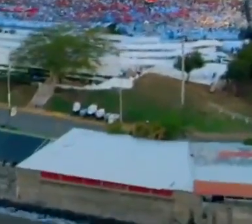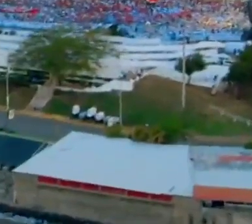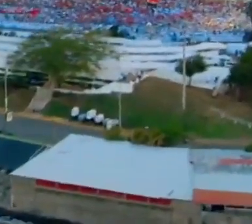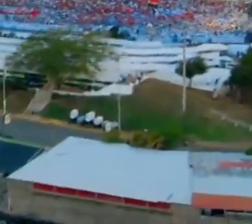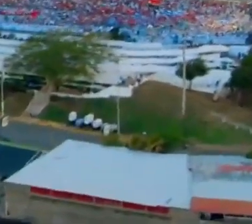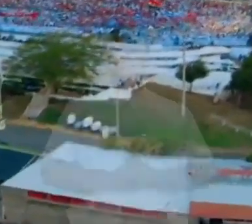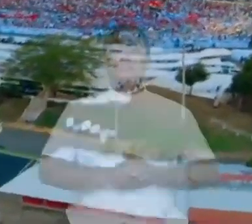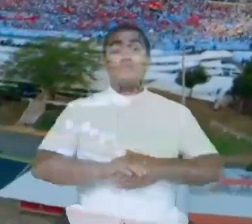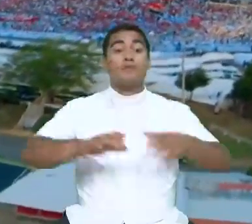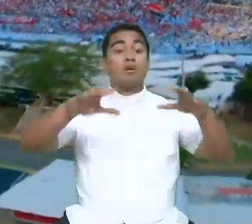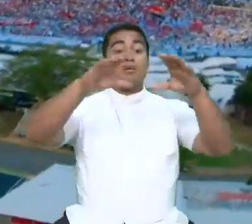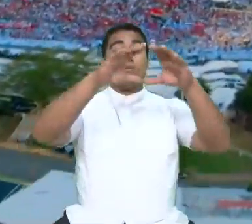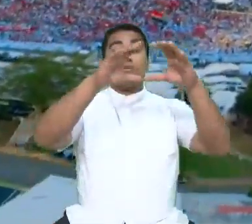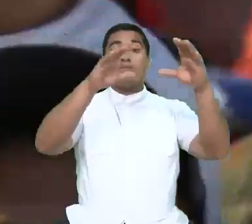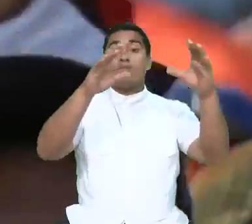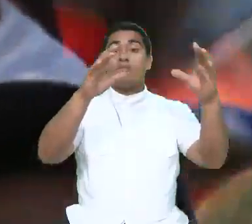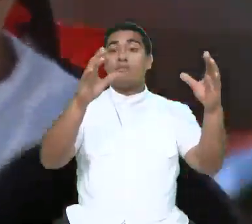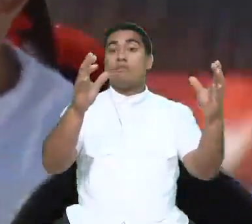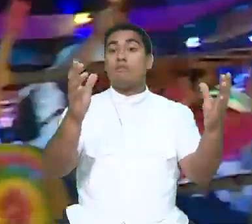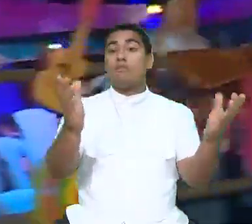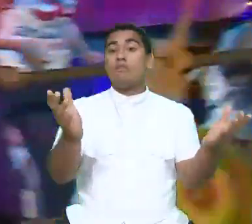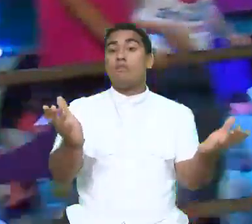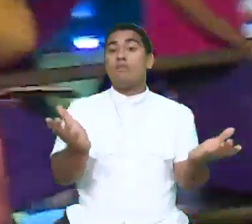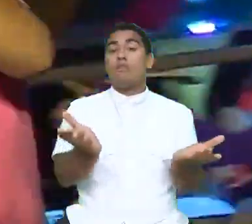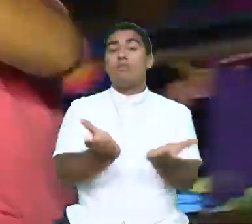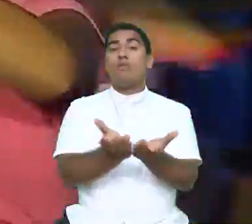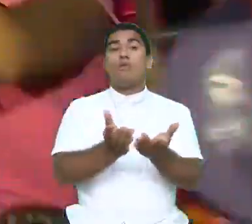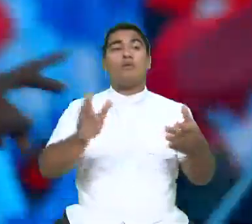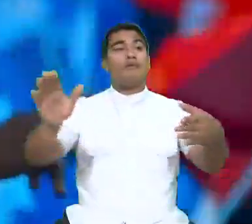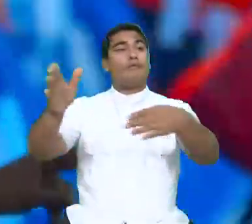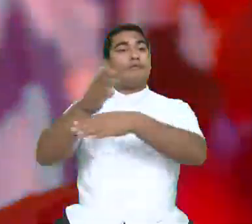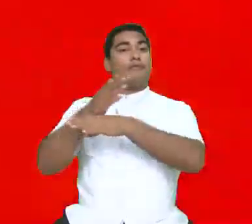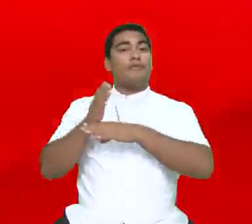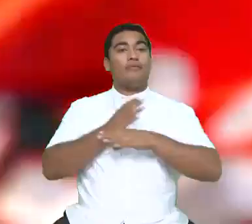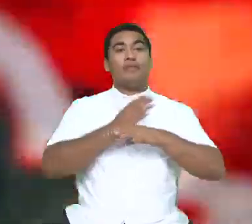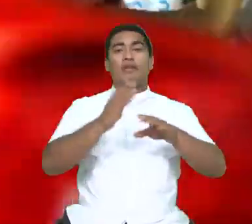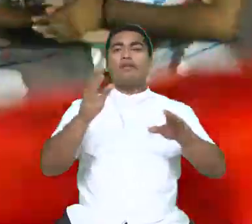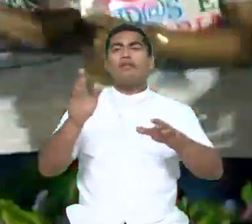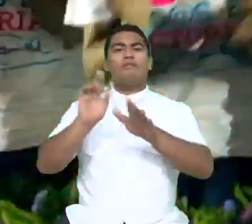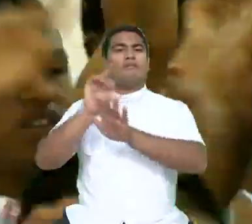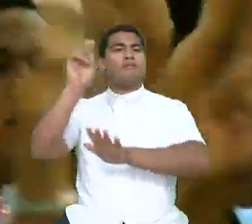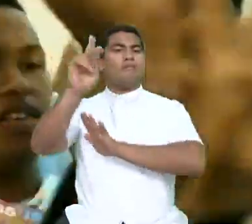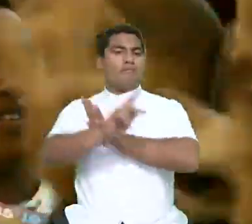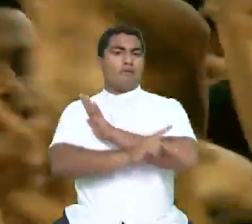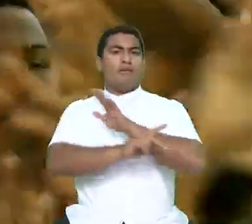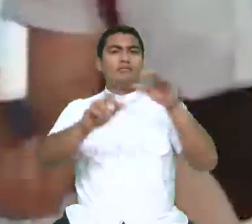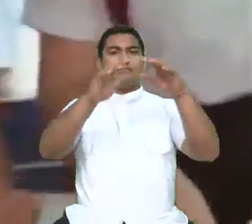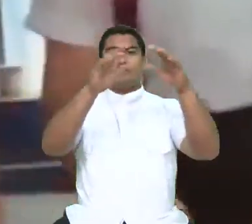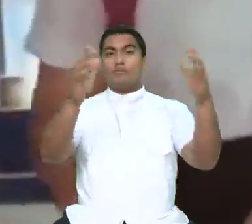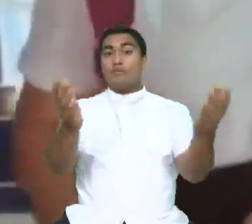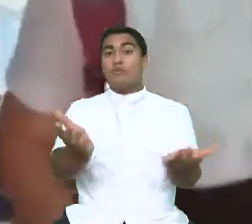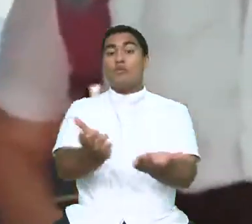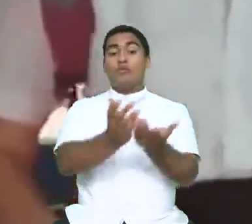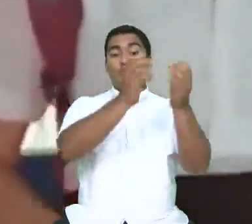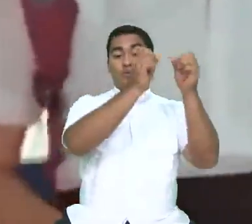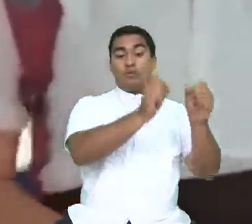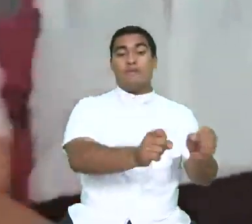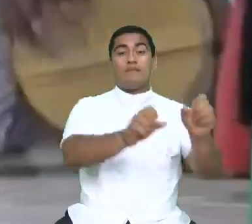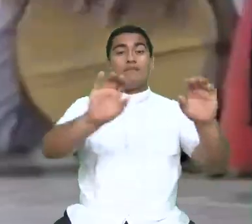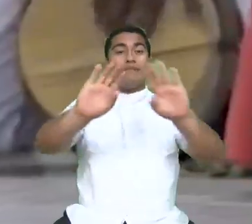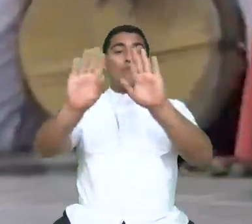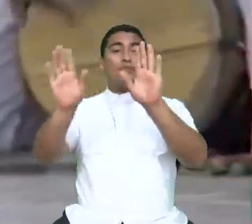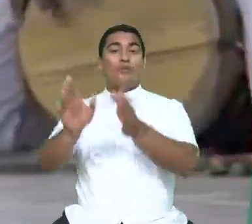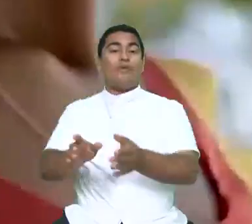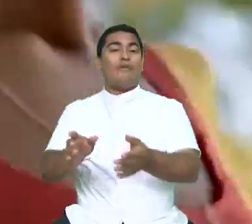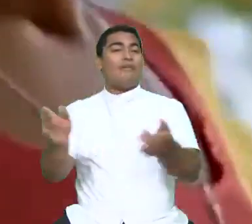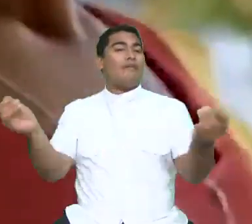El mundo ha alcanzado grandes avances, pero solo 5 países en el mundo han alcanzado la equidad de género, entre ellos